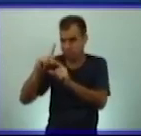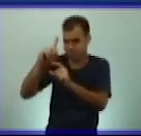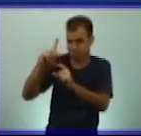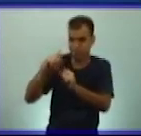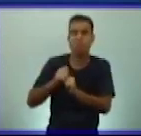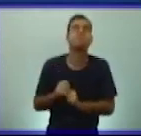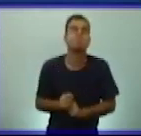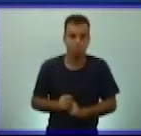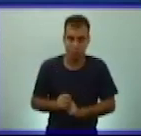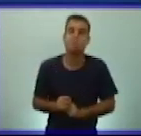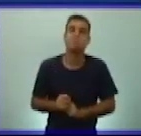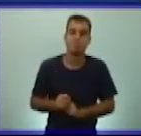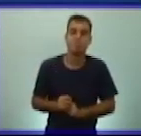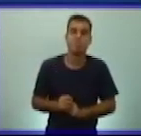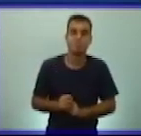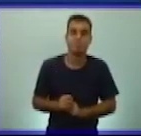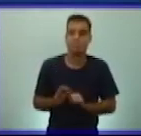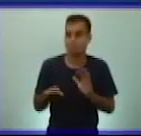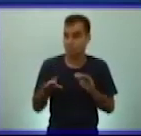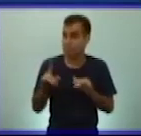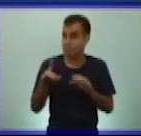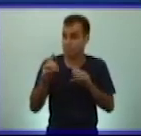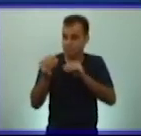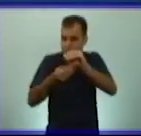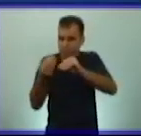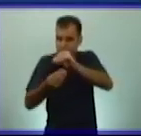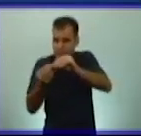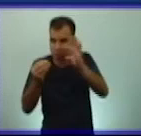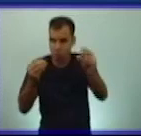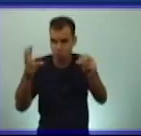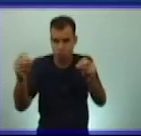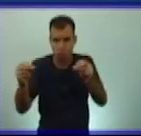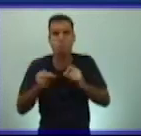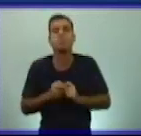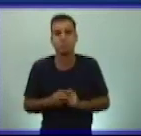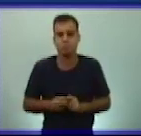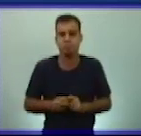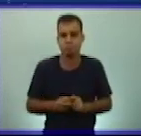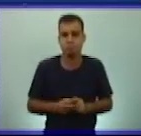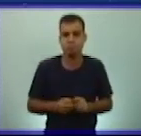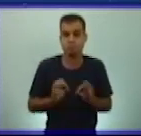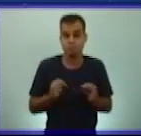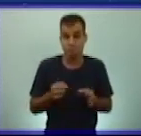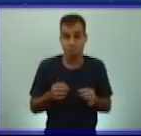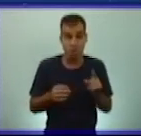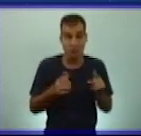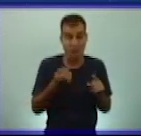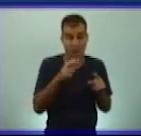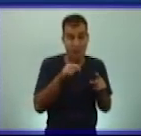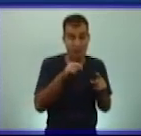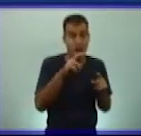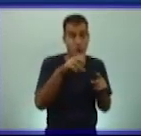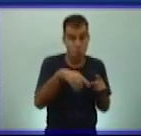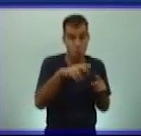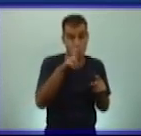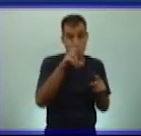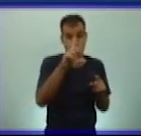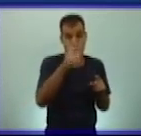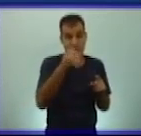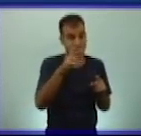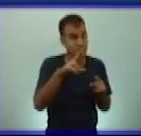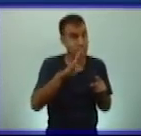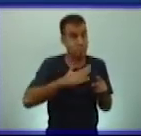sustituya estos valores. Lo mismo ocurre con la frecuencia angular. La frecuencia angular, representada en este